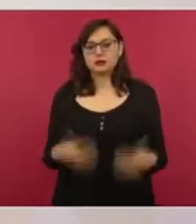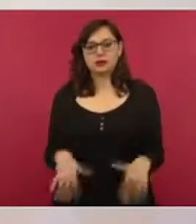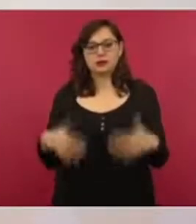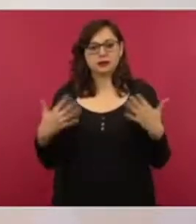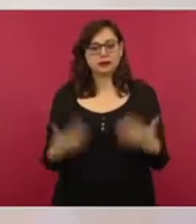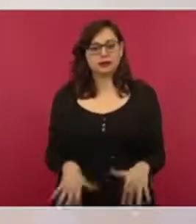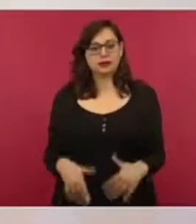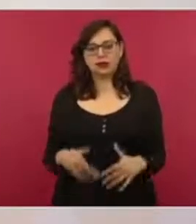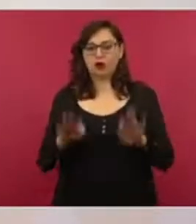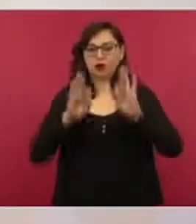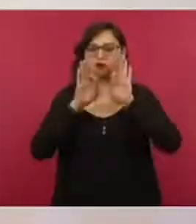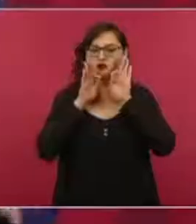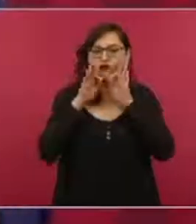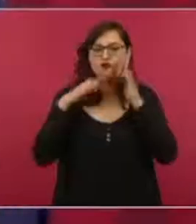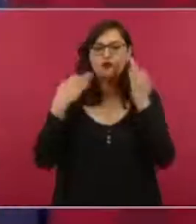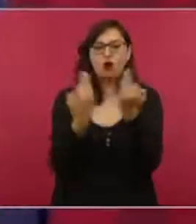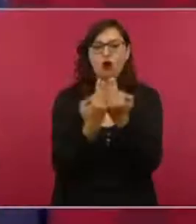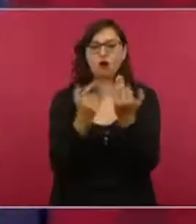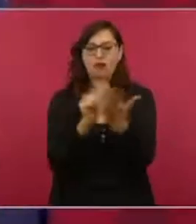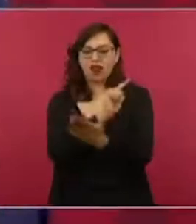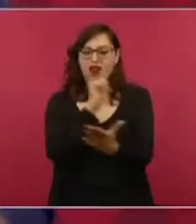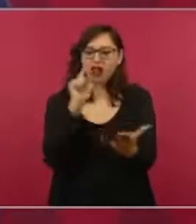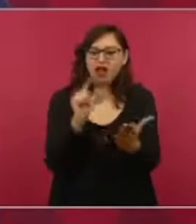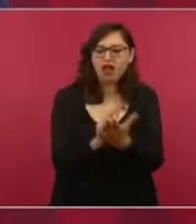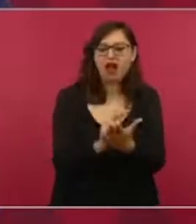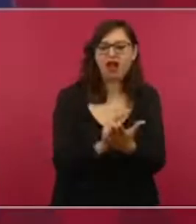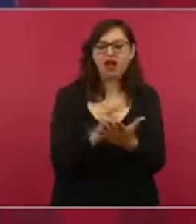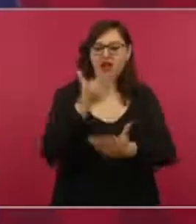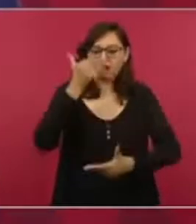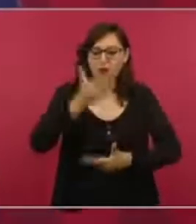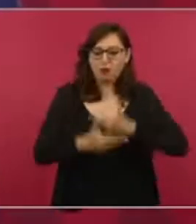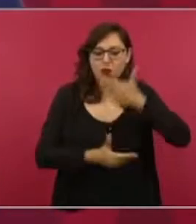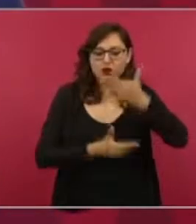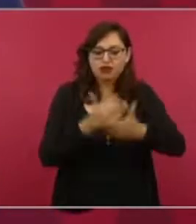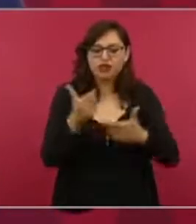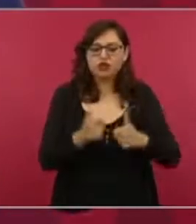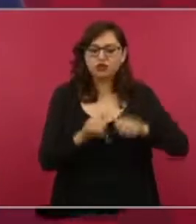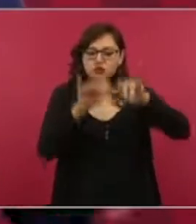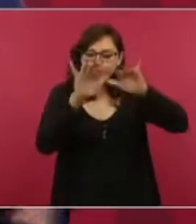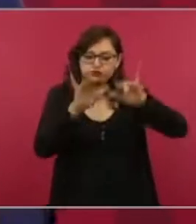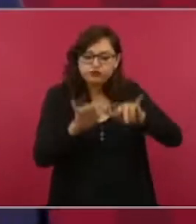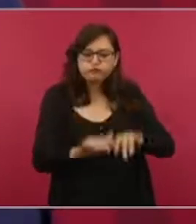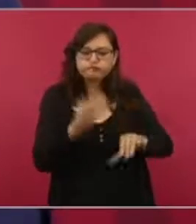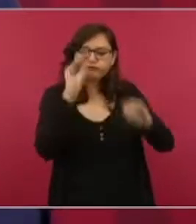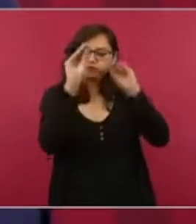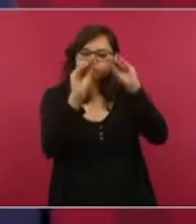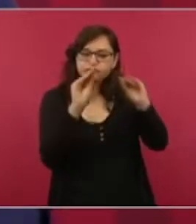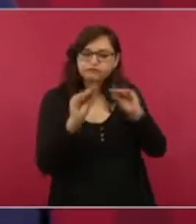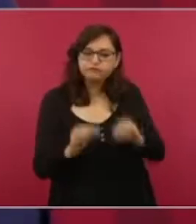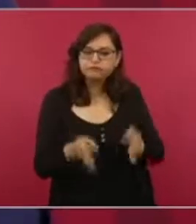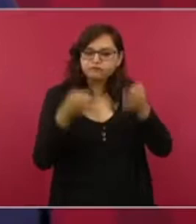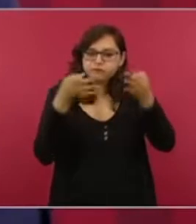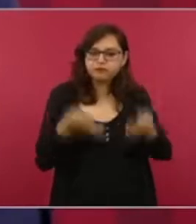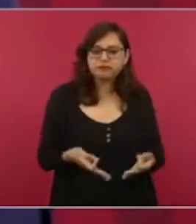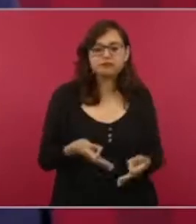contrario a las formas, a los procedimientos constitucionales.